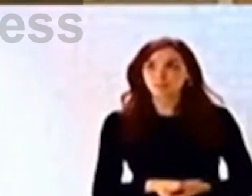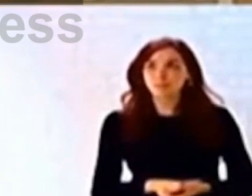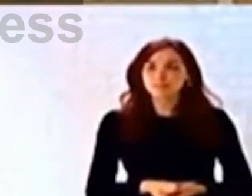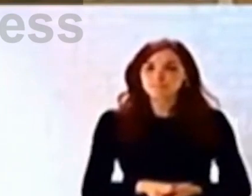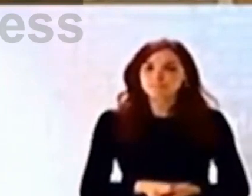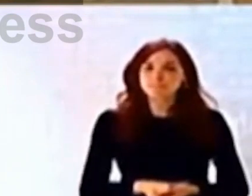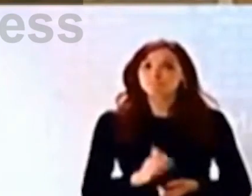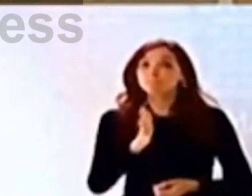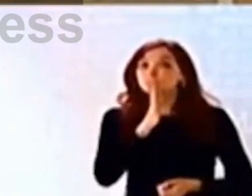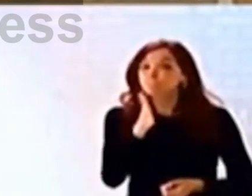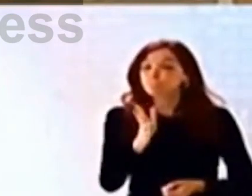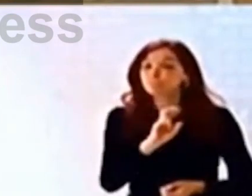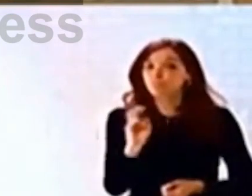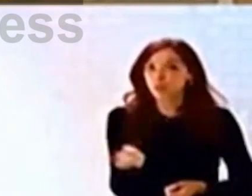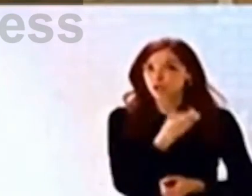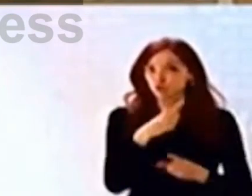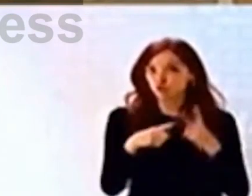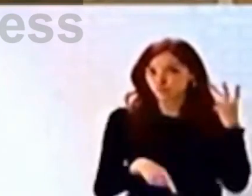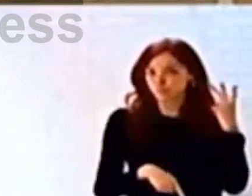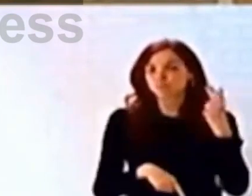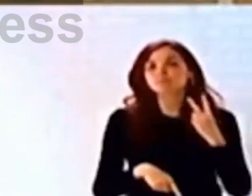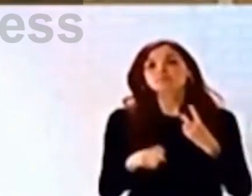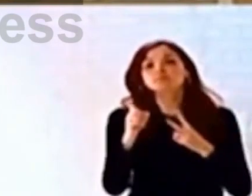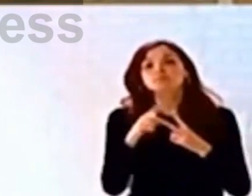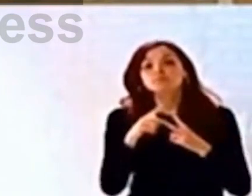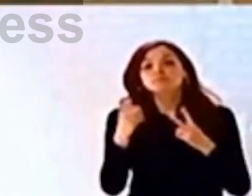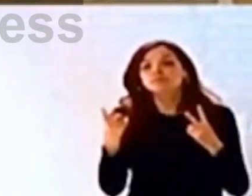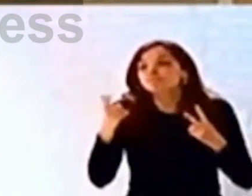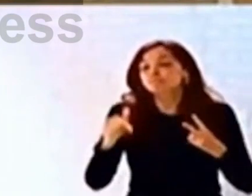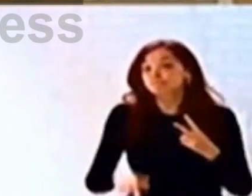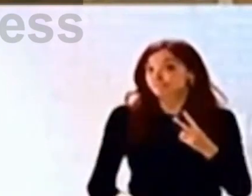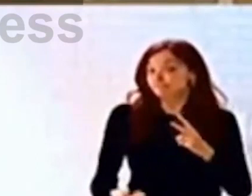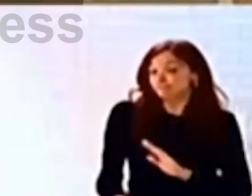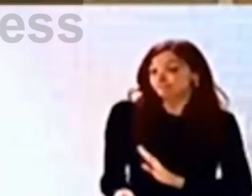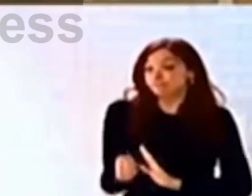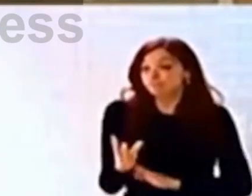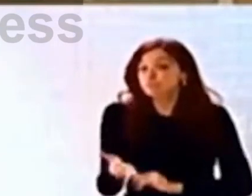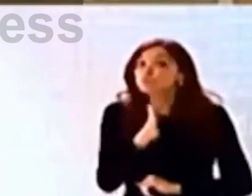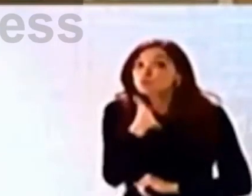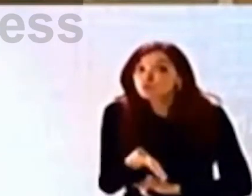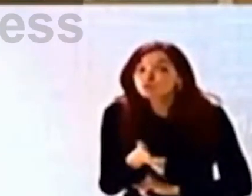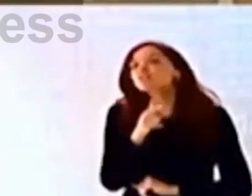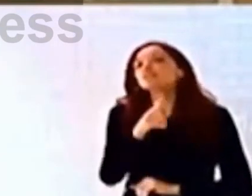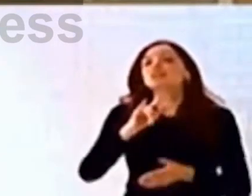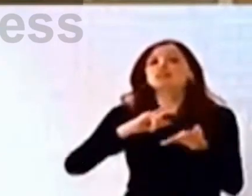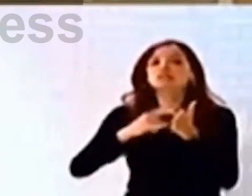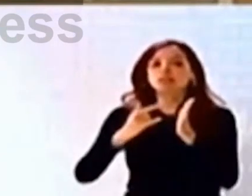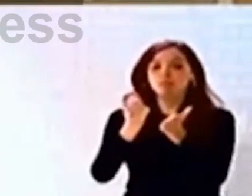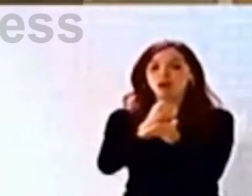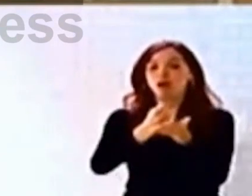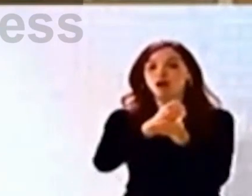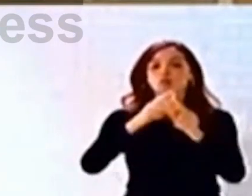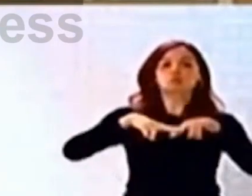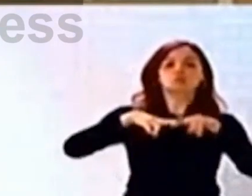por varios motivos y esto pasa porque el sistema de farmacovigilancia funciona